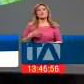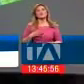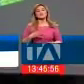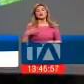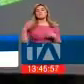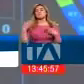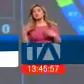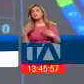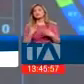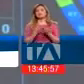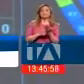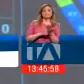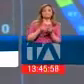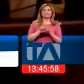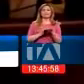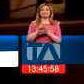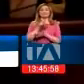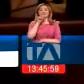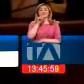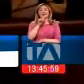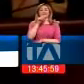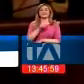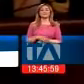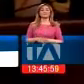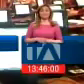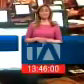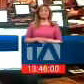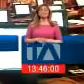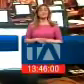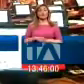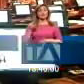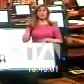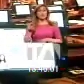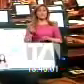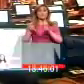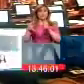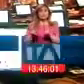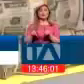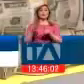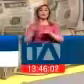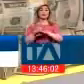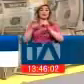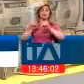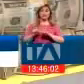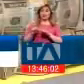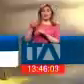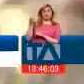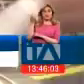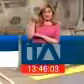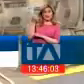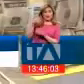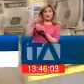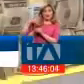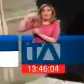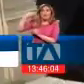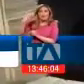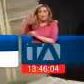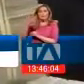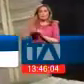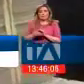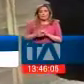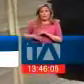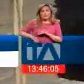para tratarlo y aprobarlo. Cree que es una de las pocas vías judiciales que le permitirá al país recuperar parte del dinero desviado